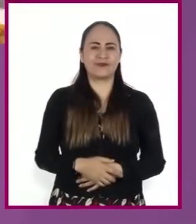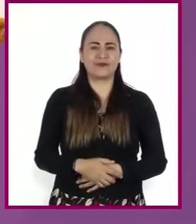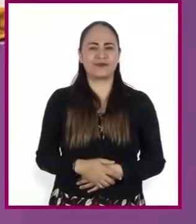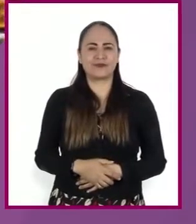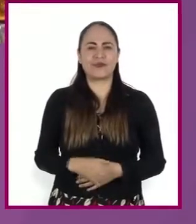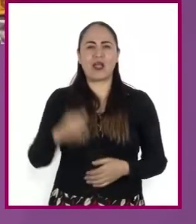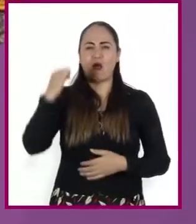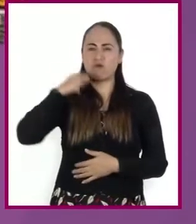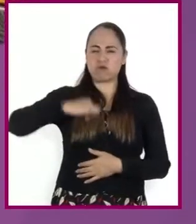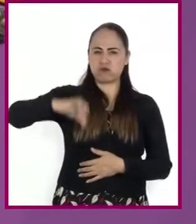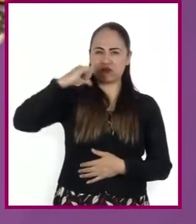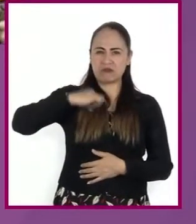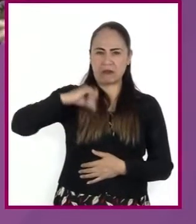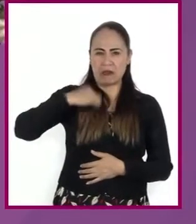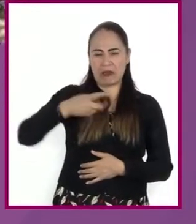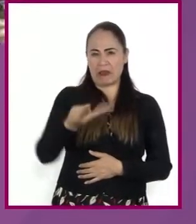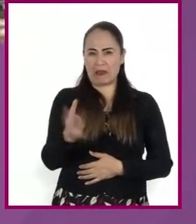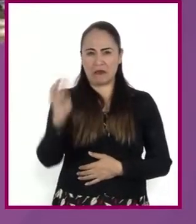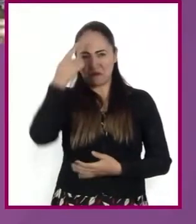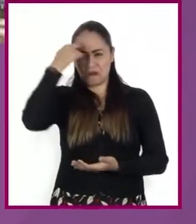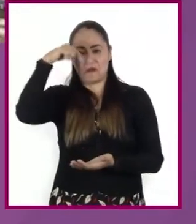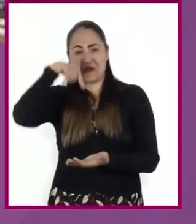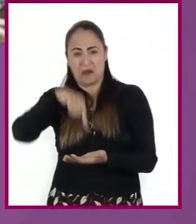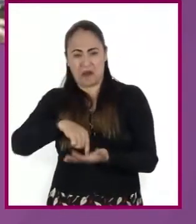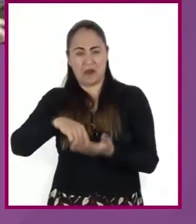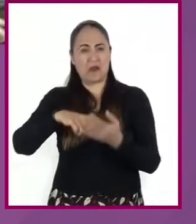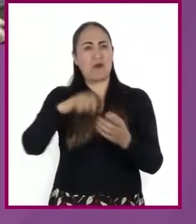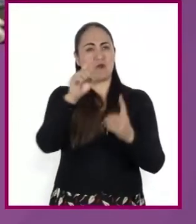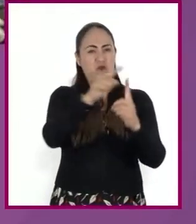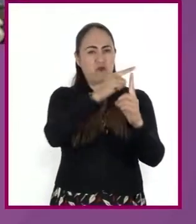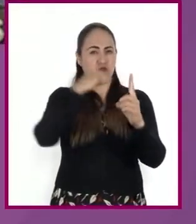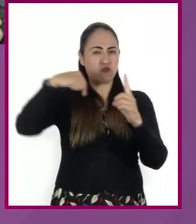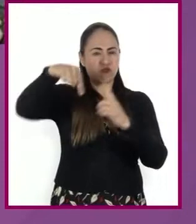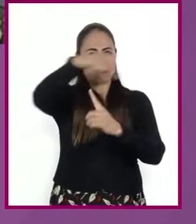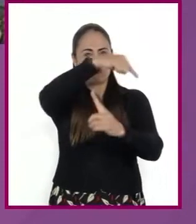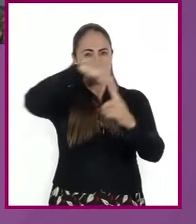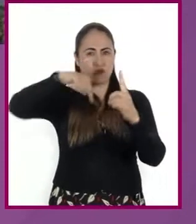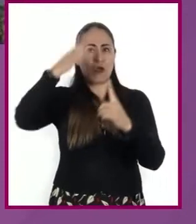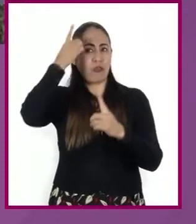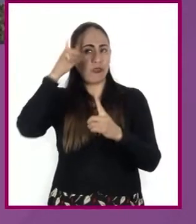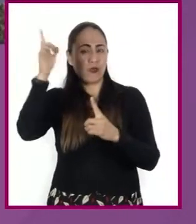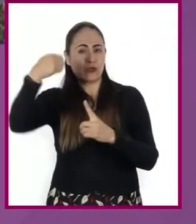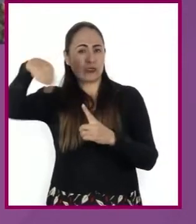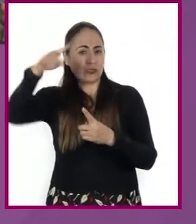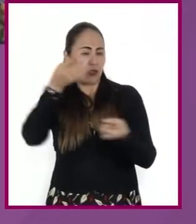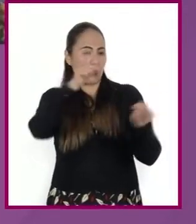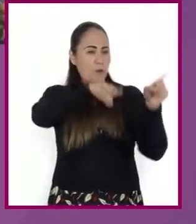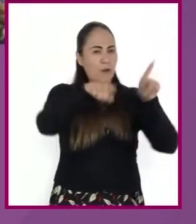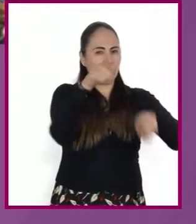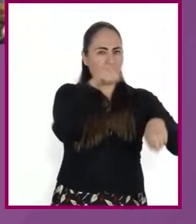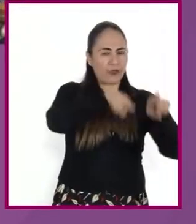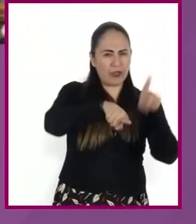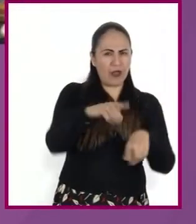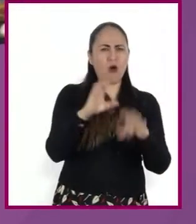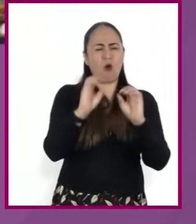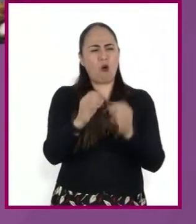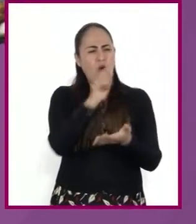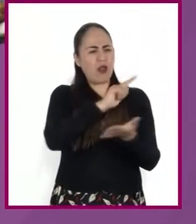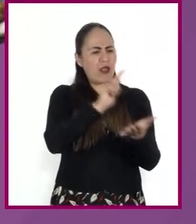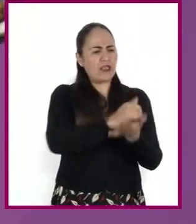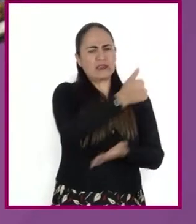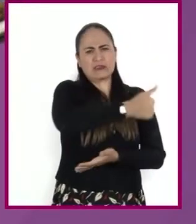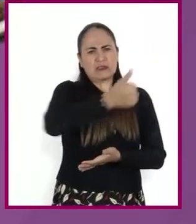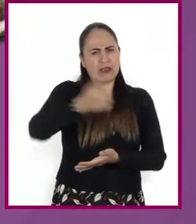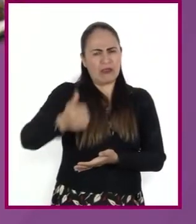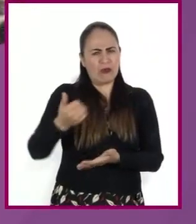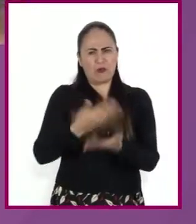En la antigüedad se creía que los astros se movían en círculos dirigidos por los dioses, o bien que seguían sus propias leyes, muy